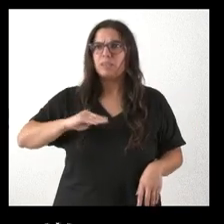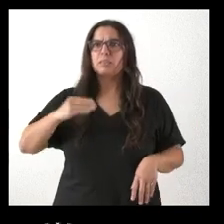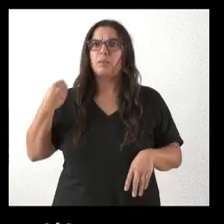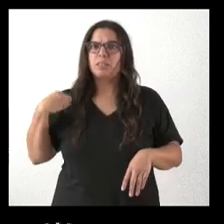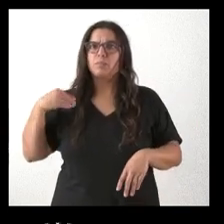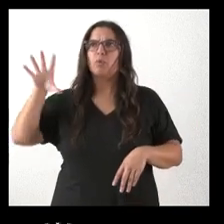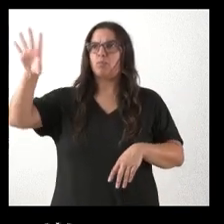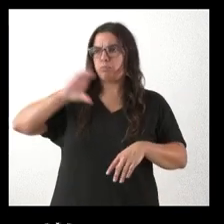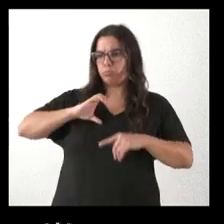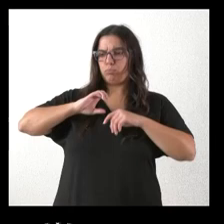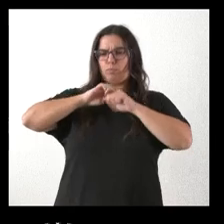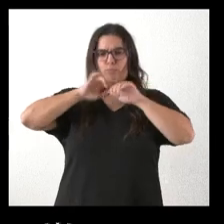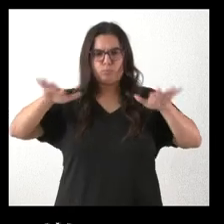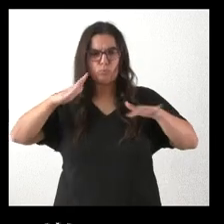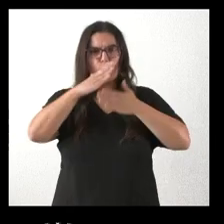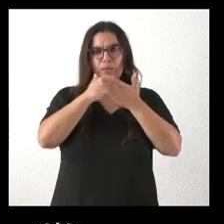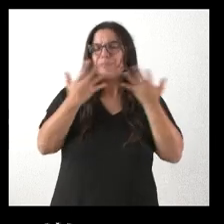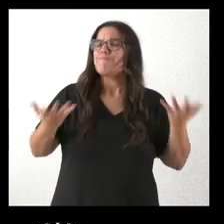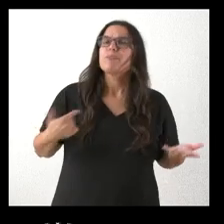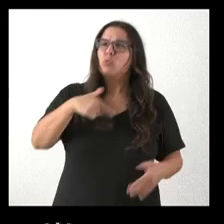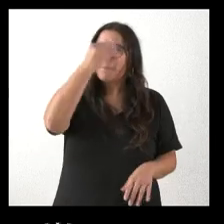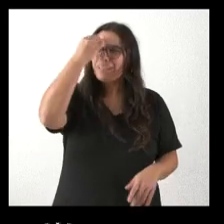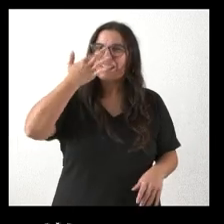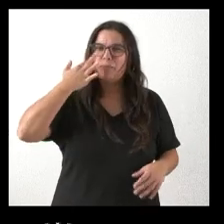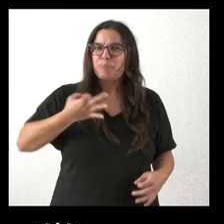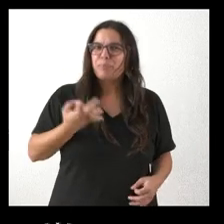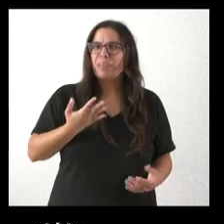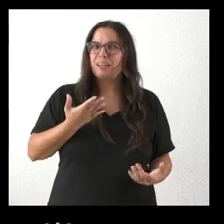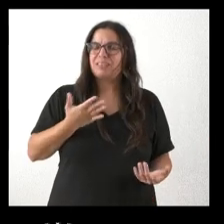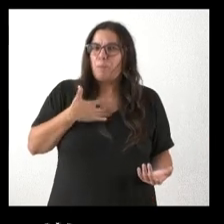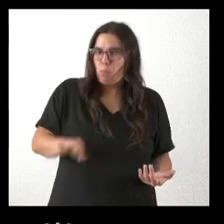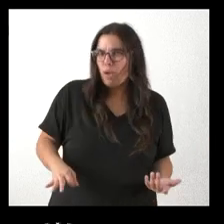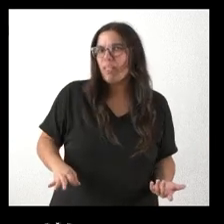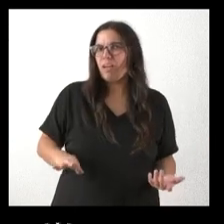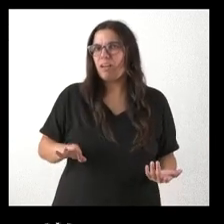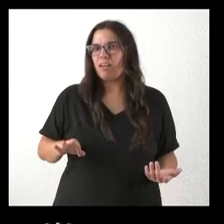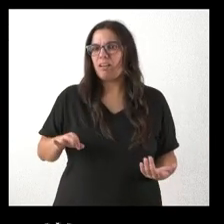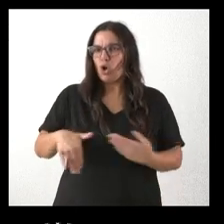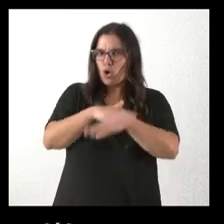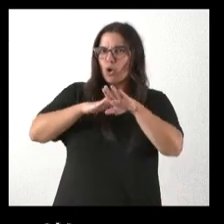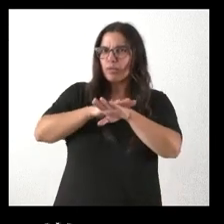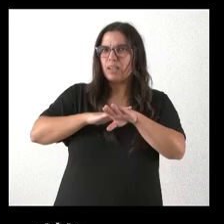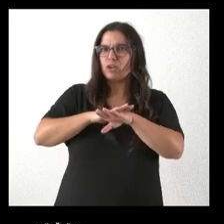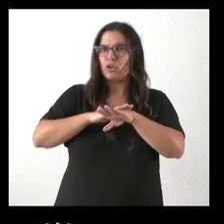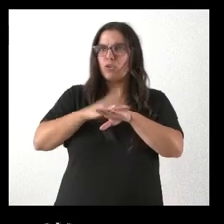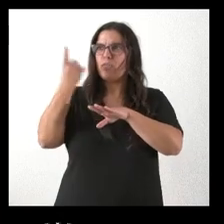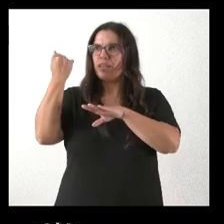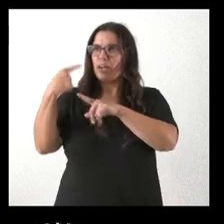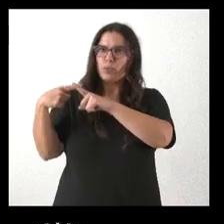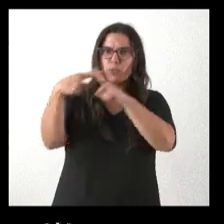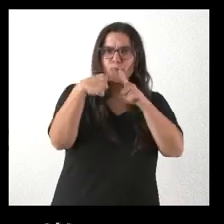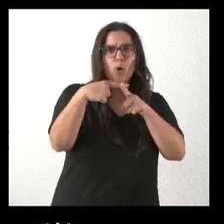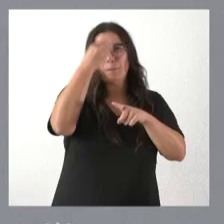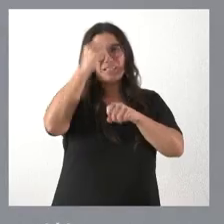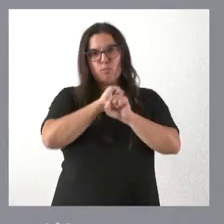a las comunidades autónomas o sea usted ve factible que el gobierno pueda trasladar esas cantidades o lo ve